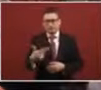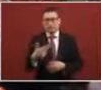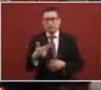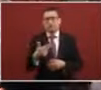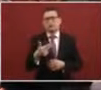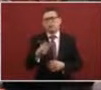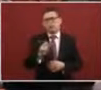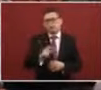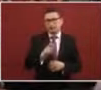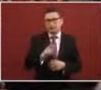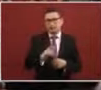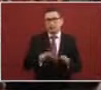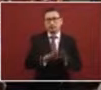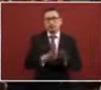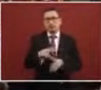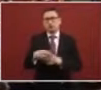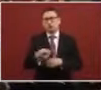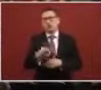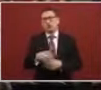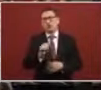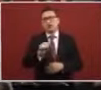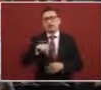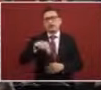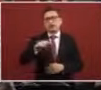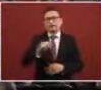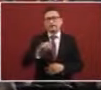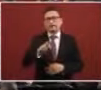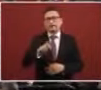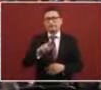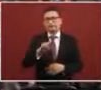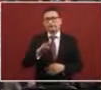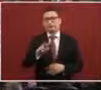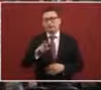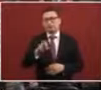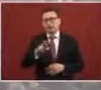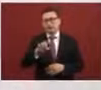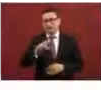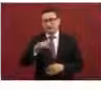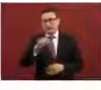como antirretrovirales por su mecanismo de acción